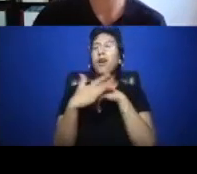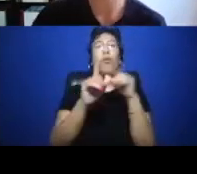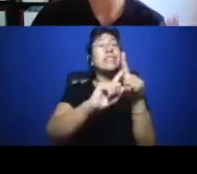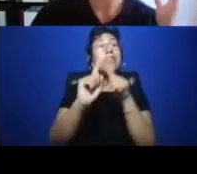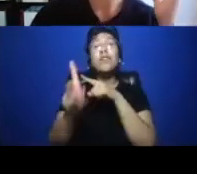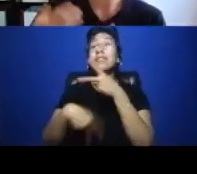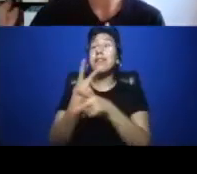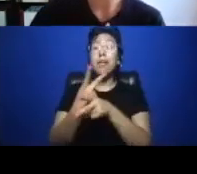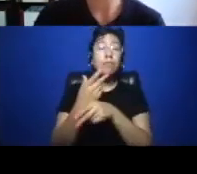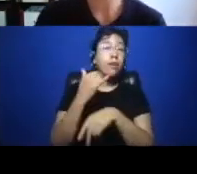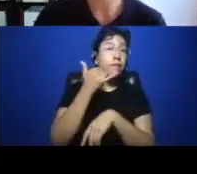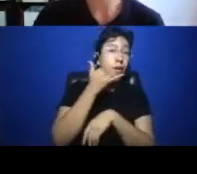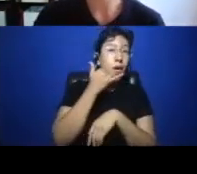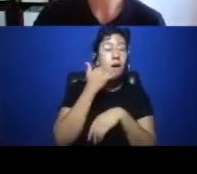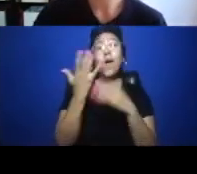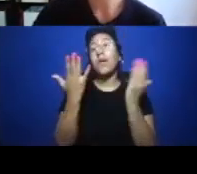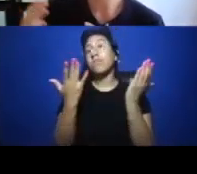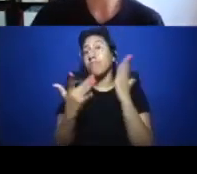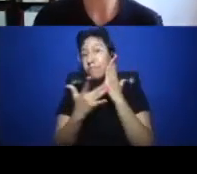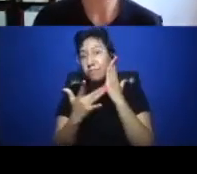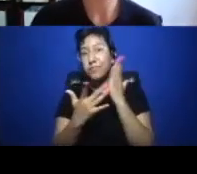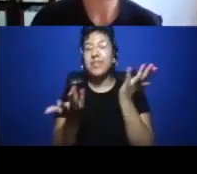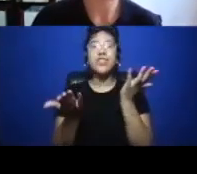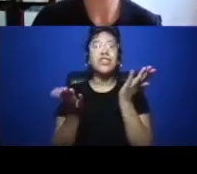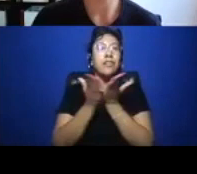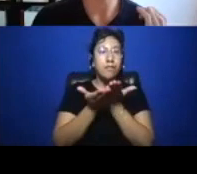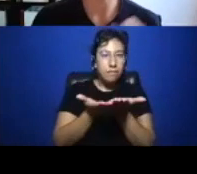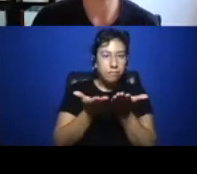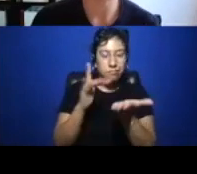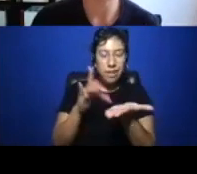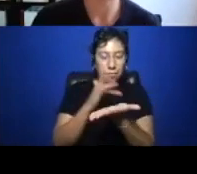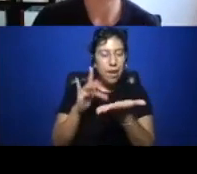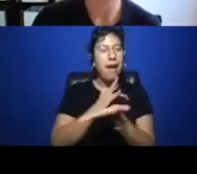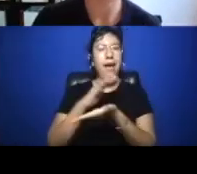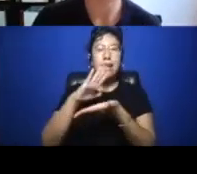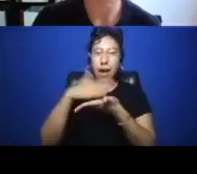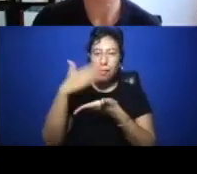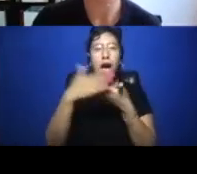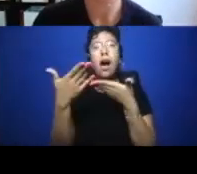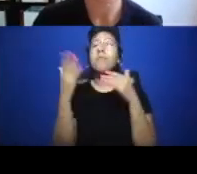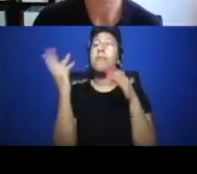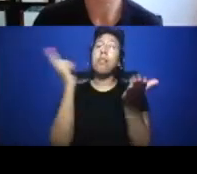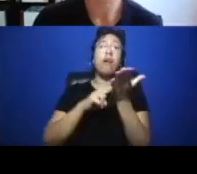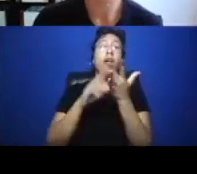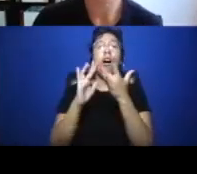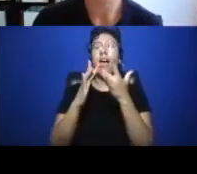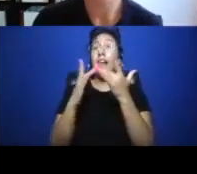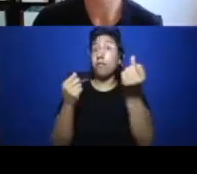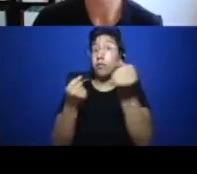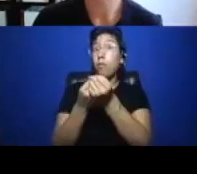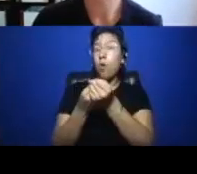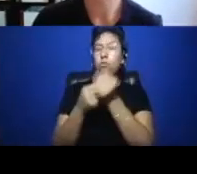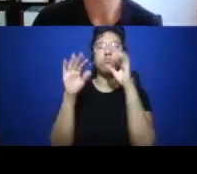diferentes tipos de aparatos, para tu computadora, para tu teléfono. Puedes entrar en línea y su apoyo es muy bueno, yo